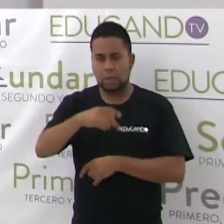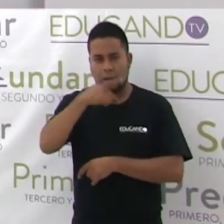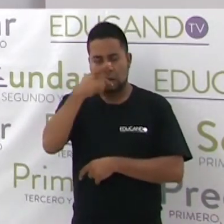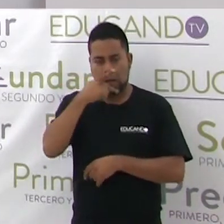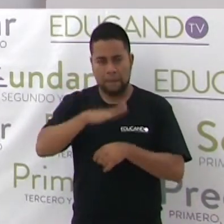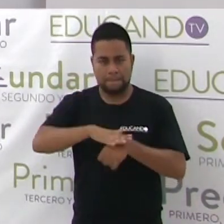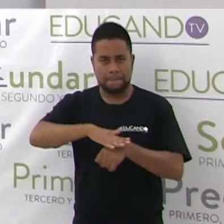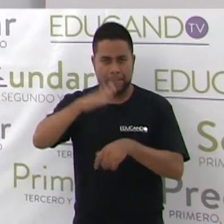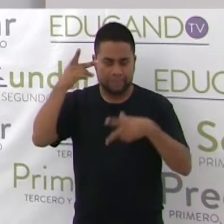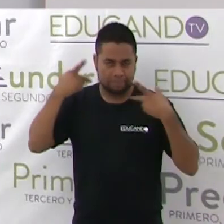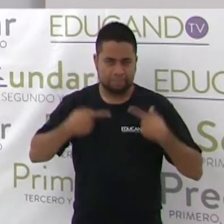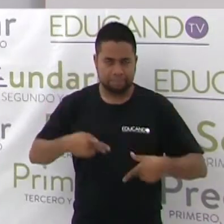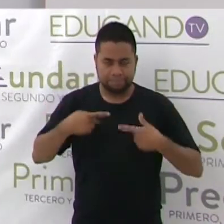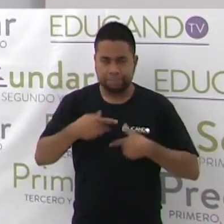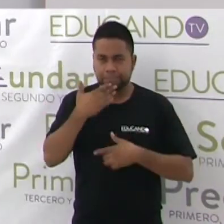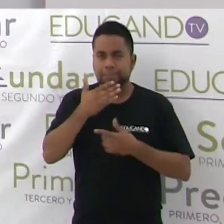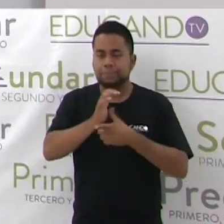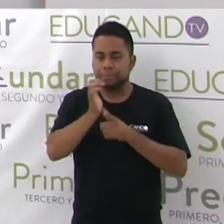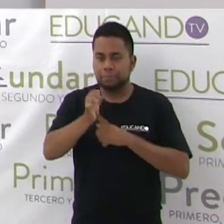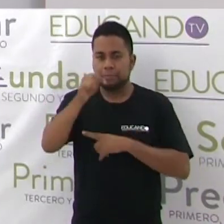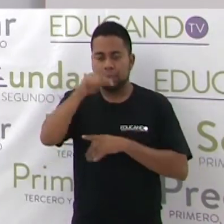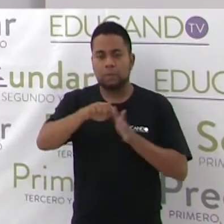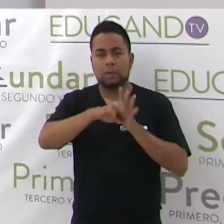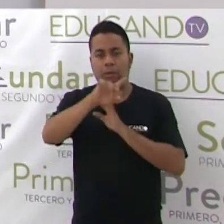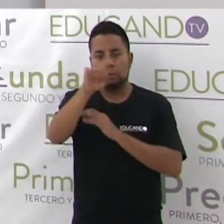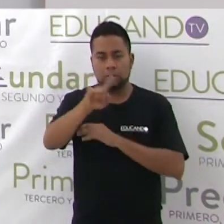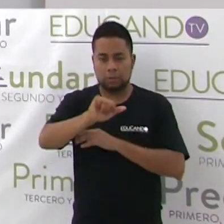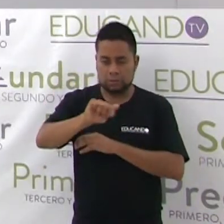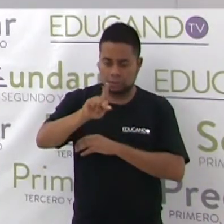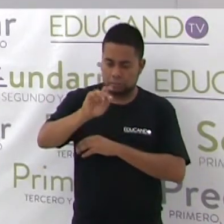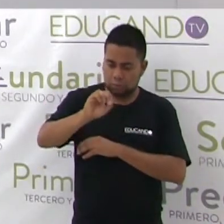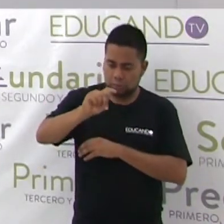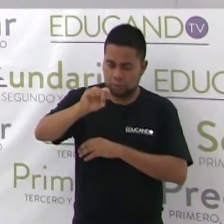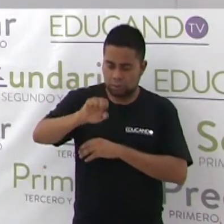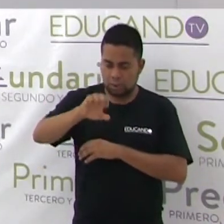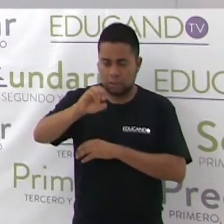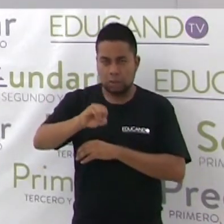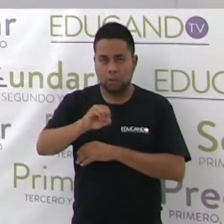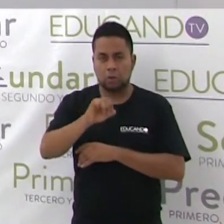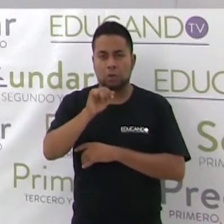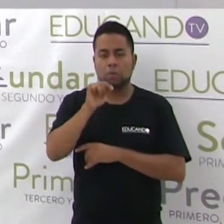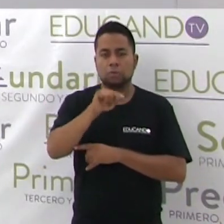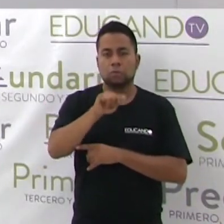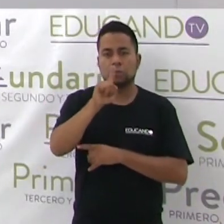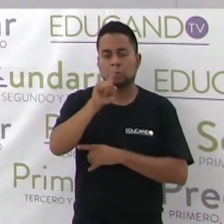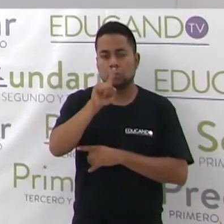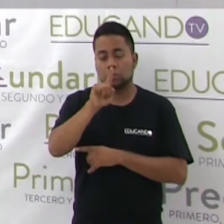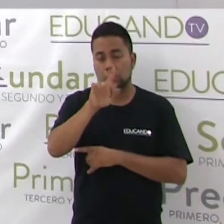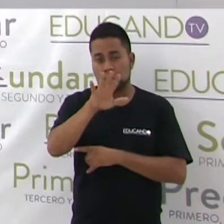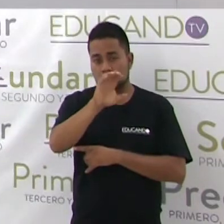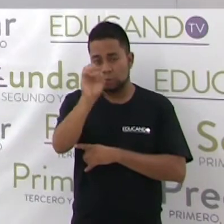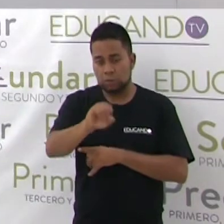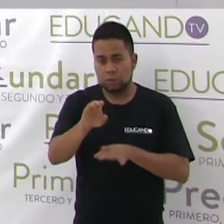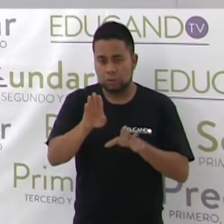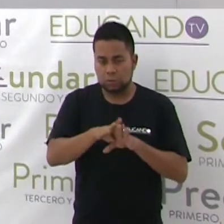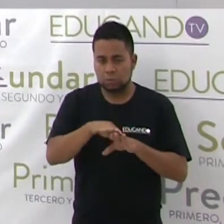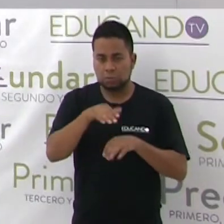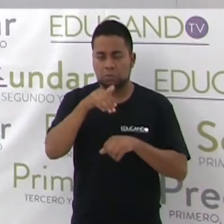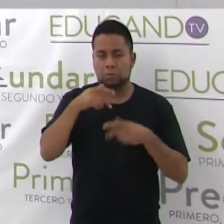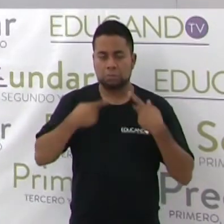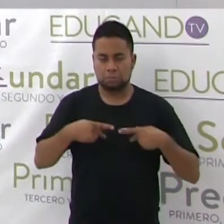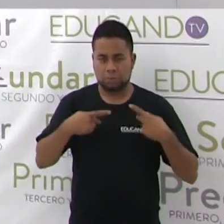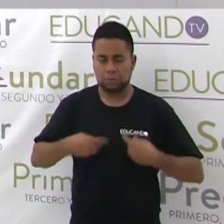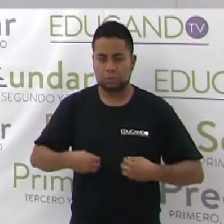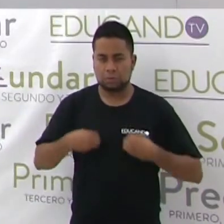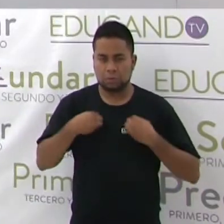Bien, entonces aquí vamos a ver que el zapoteco, el 0.15% de número aproximado de habitantes